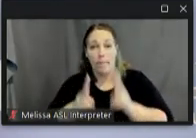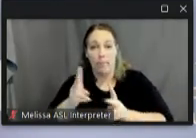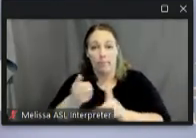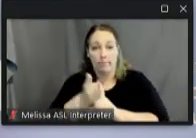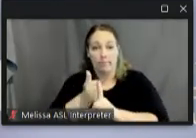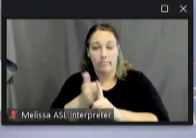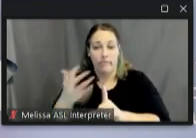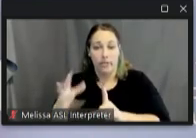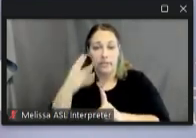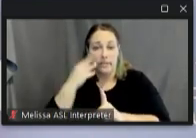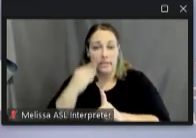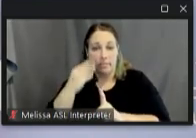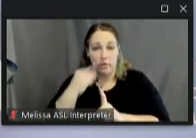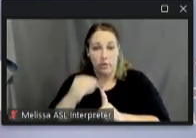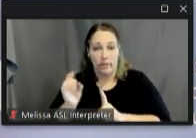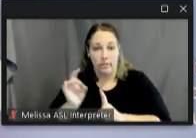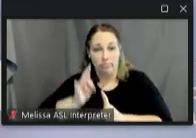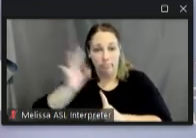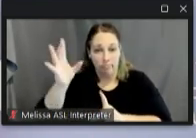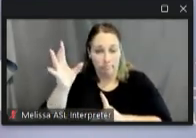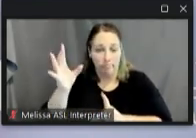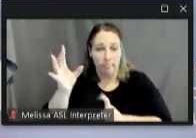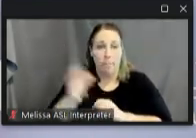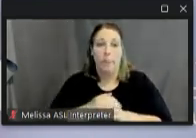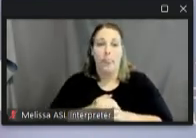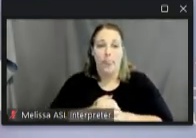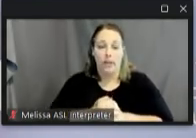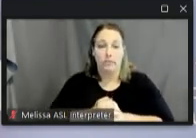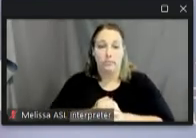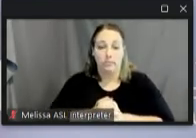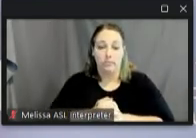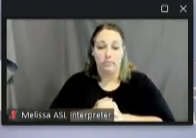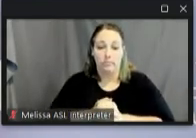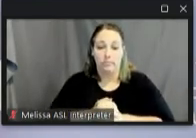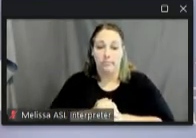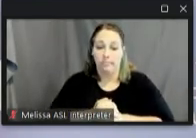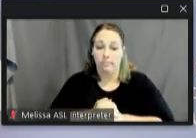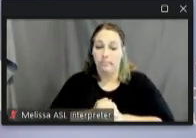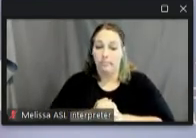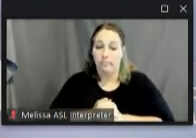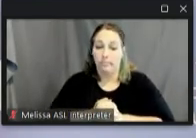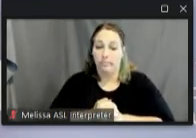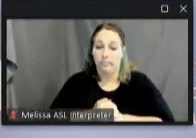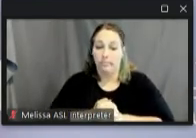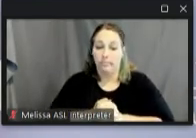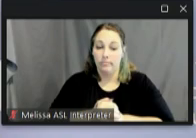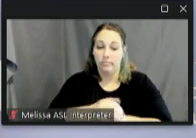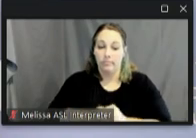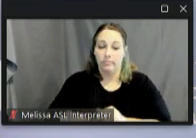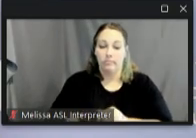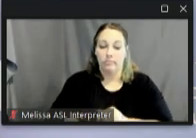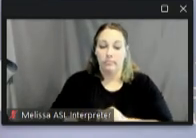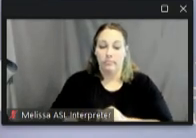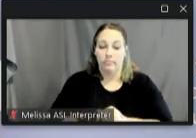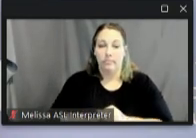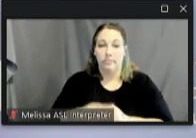que en las respuestas el intercambio nos ha